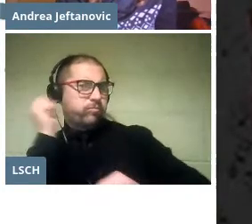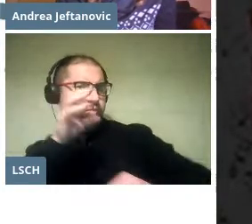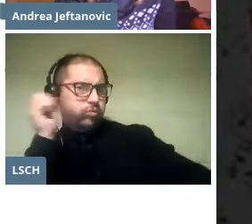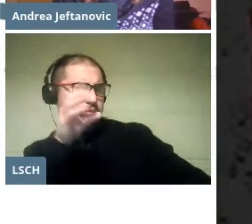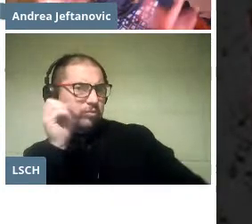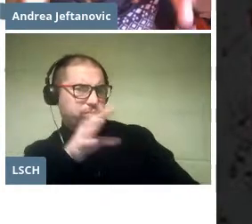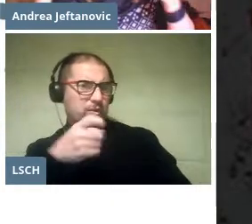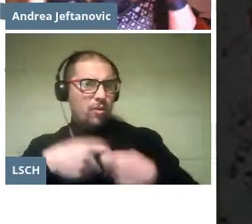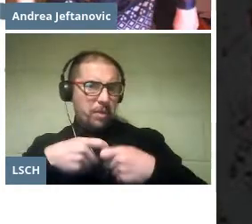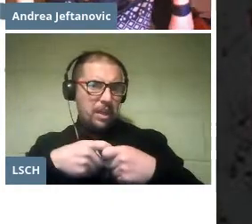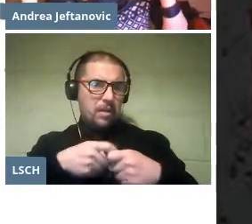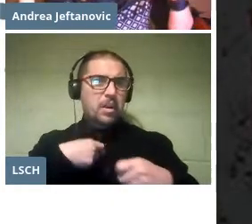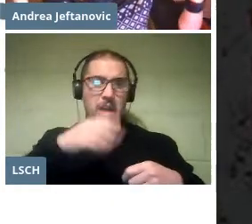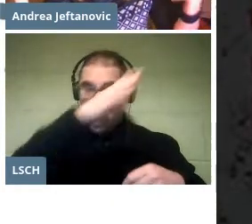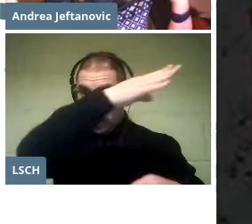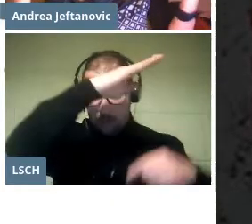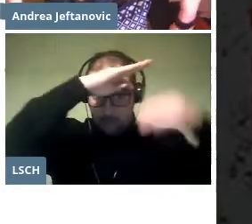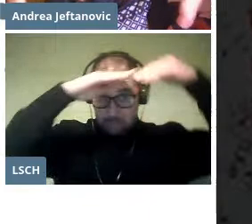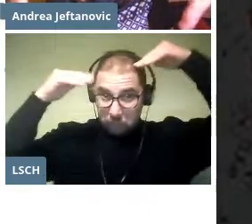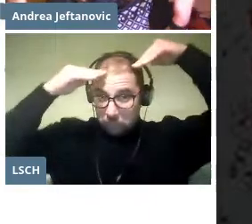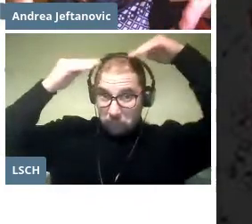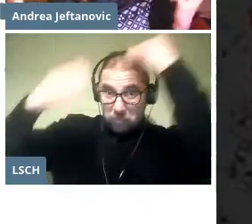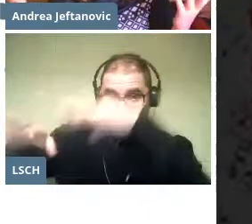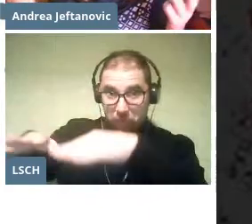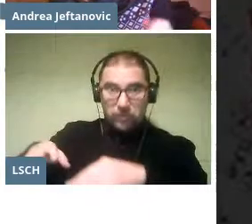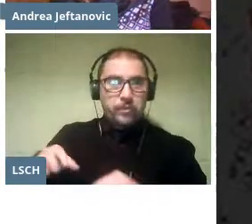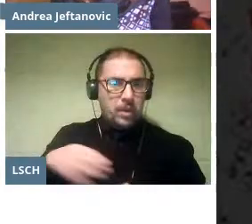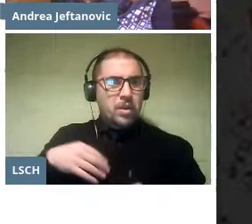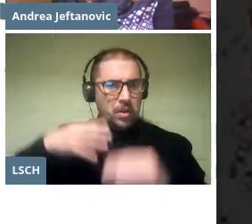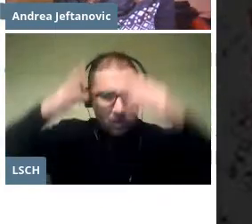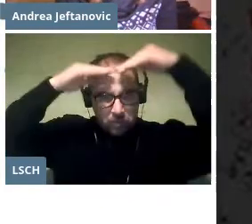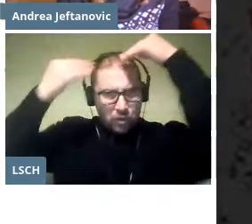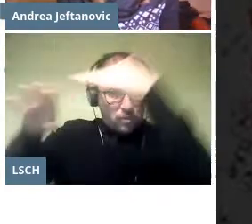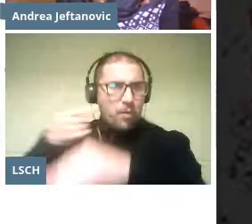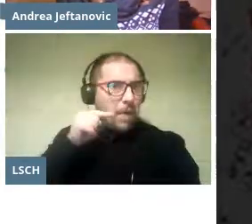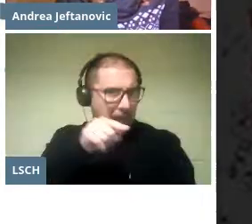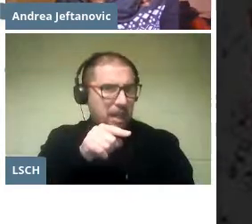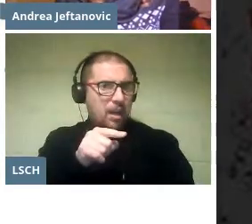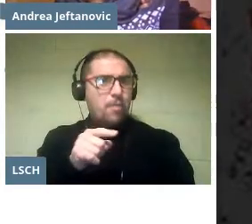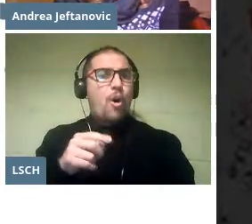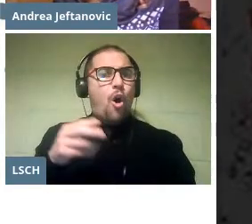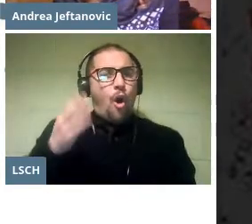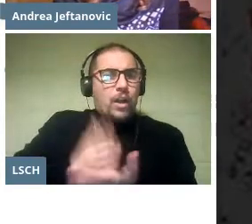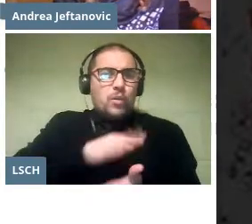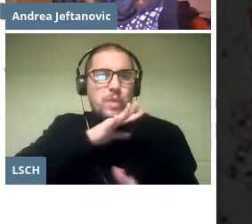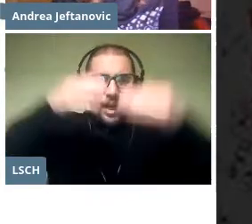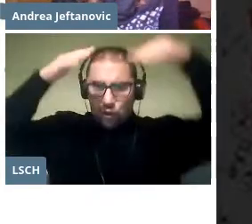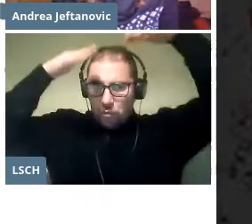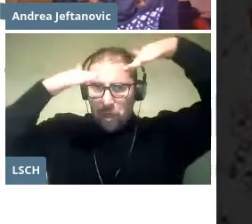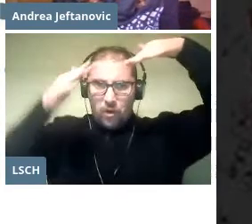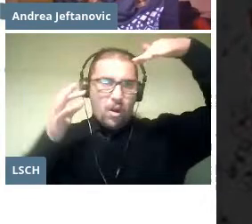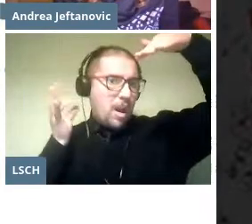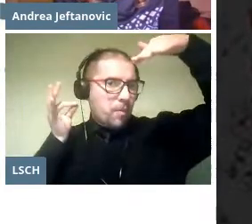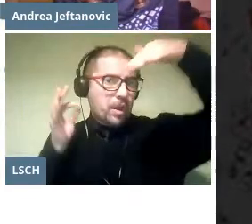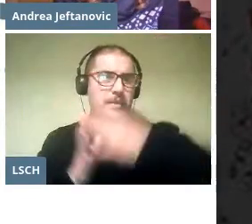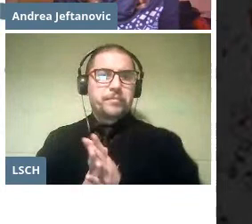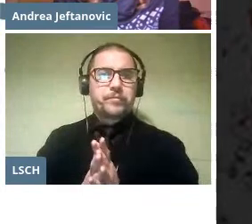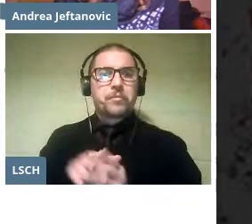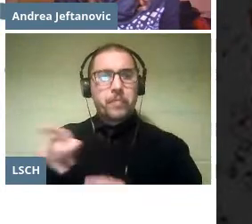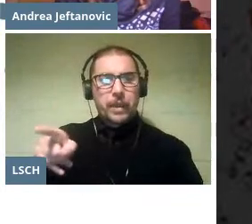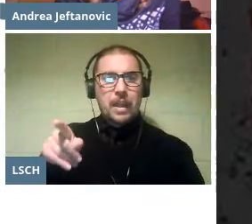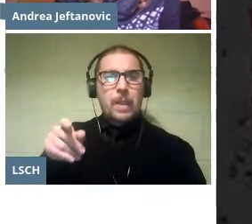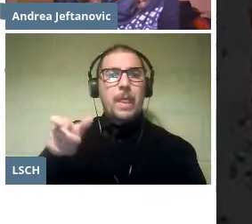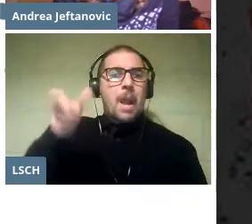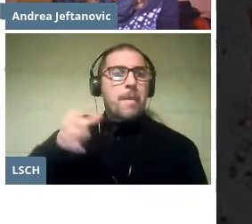sin sombrero, que en esa época, verdad, era una prenda de etiqueta. Iglesia rescata figuras opacadas y su